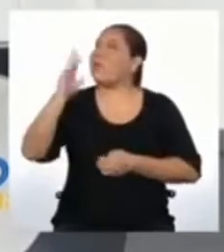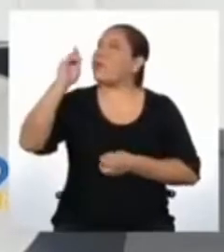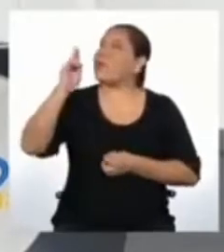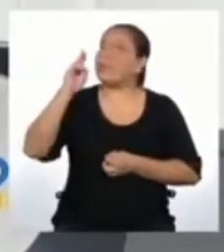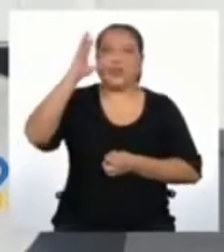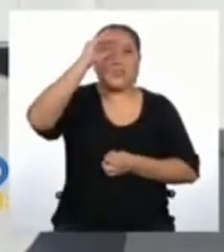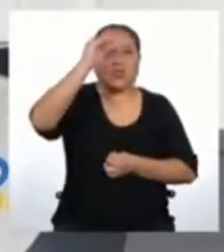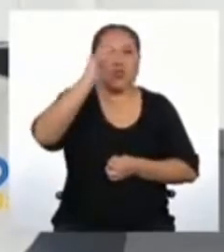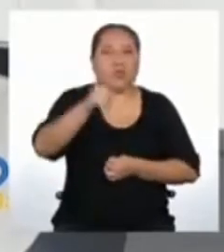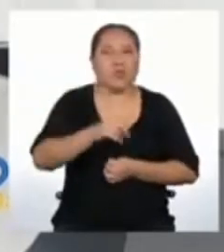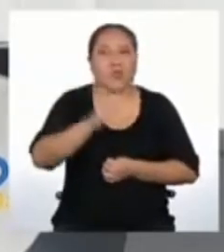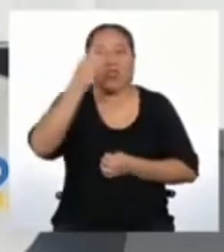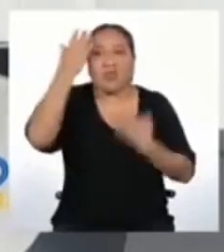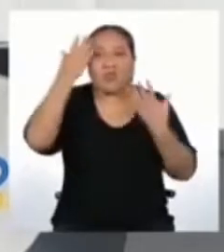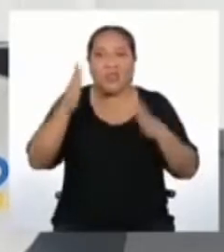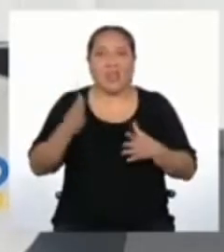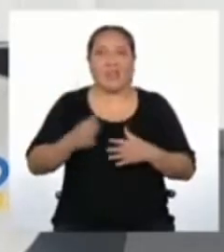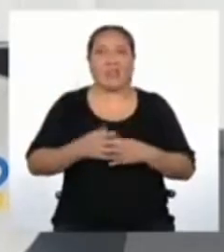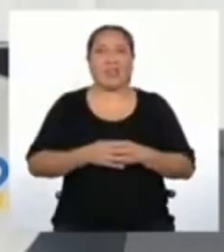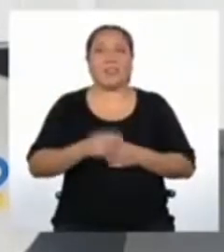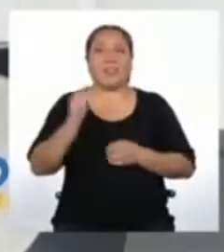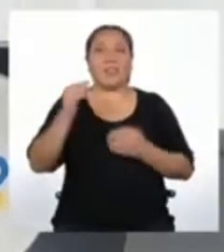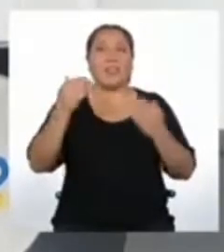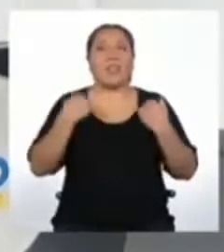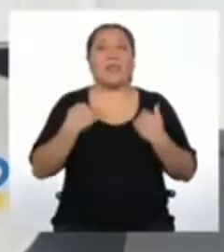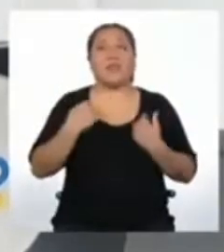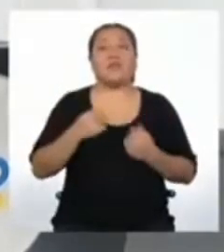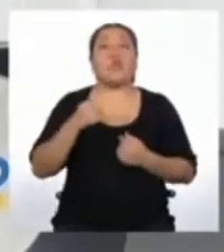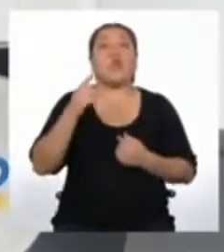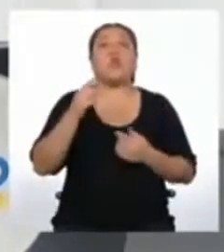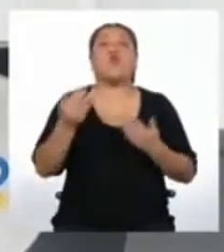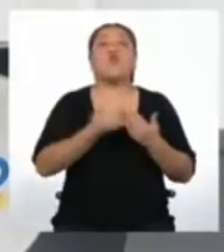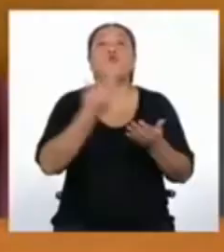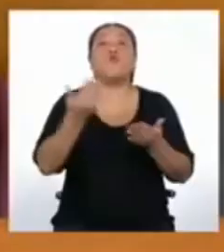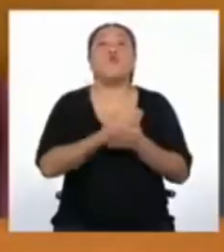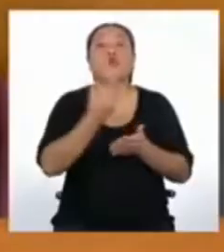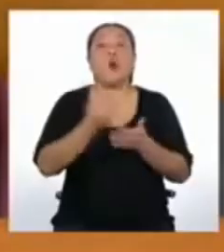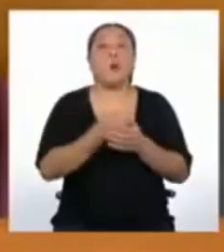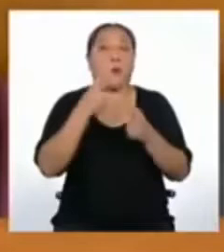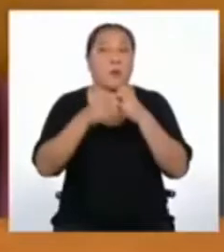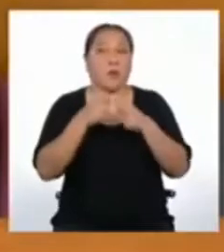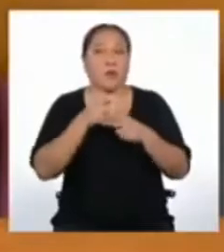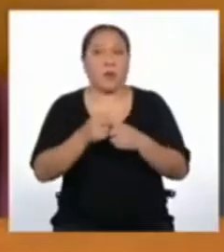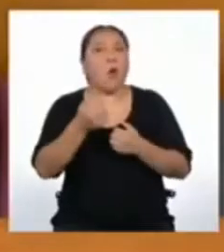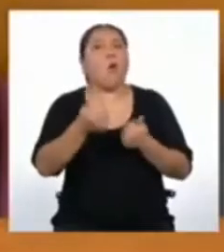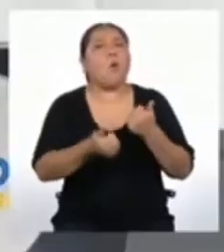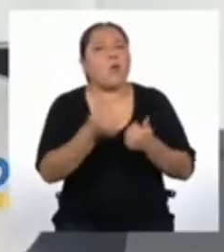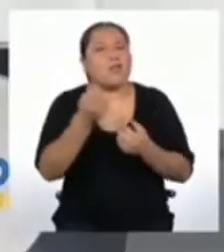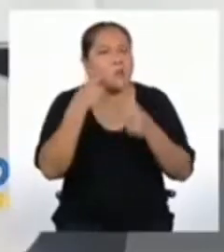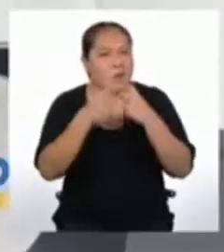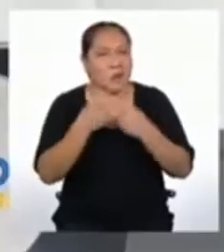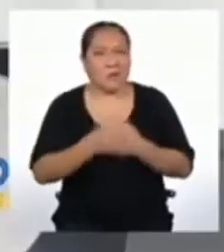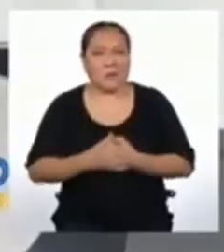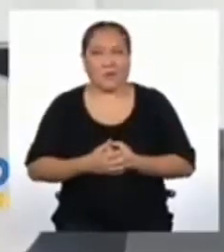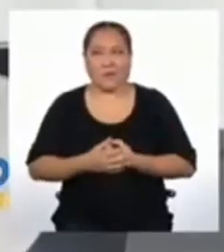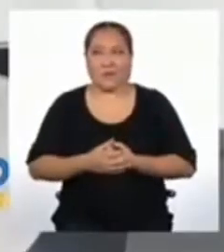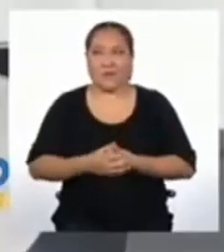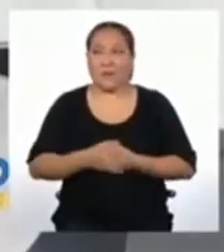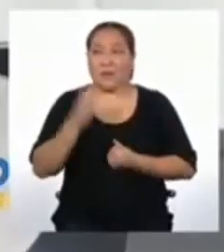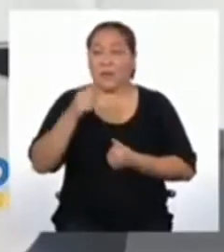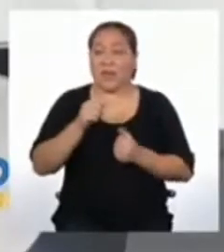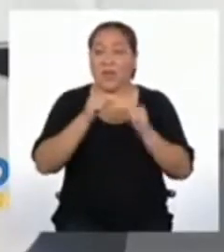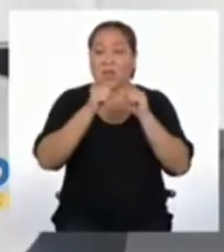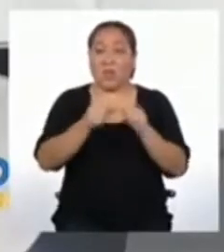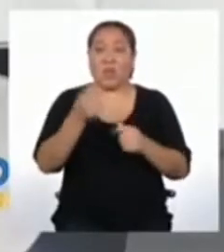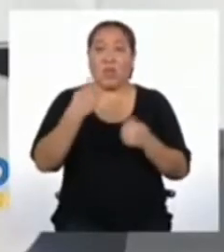Profesora, chicas y chicos, no saben lo que ha pasado. Tenemos un nuevo reto por solucionar. ¿Cuál es la situación? Para mantener la